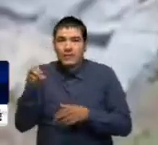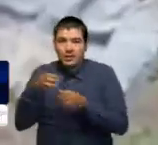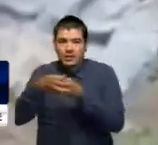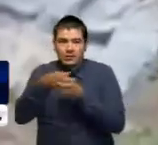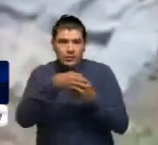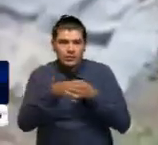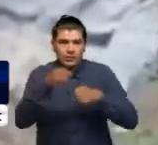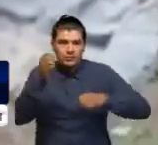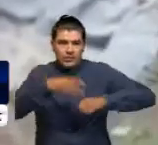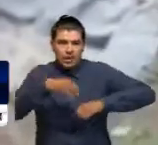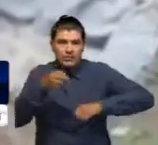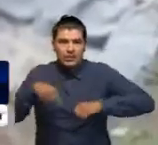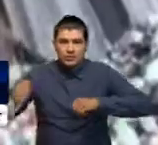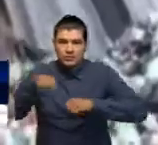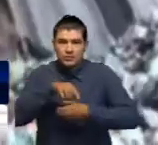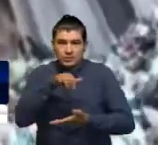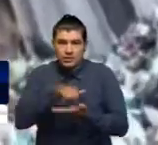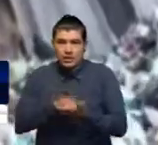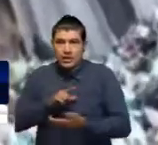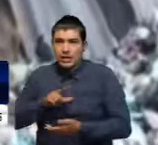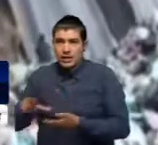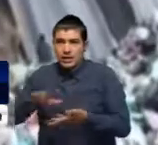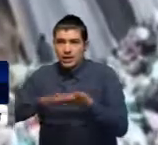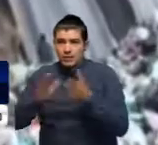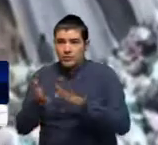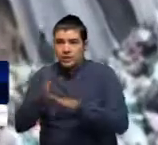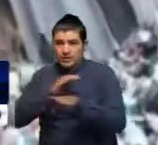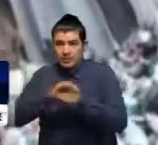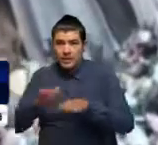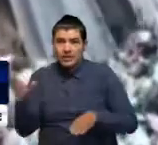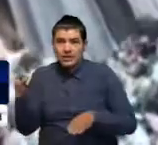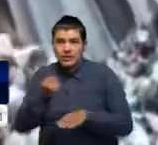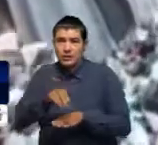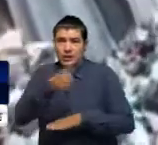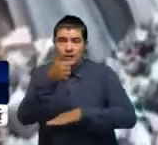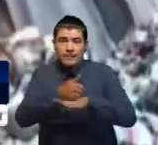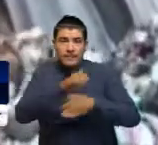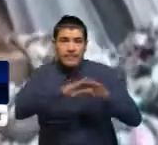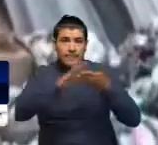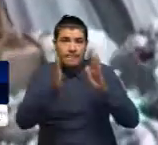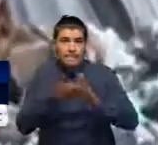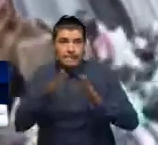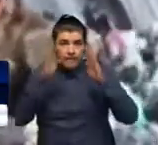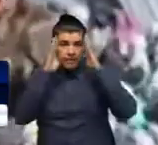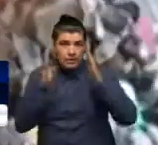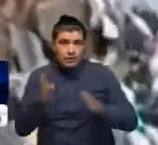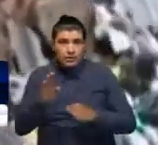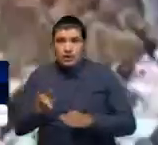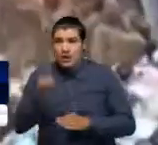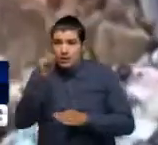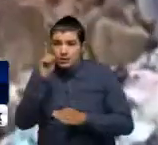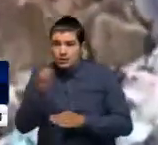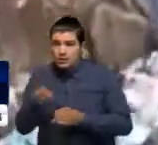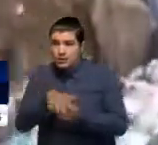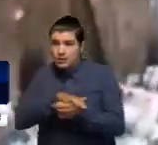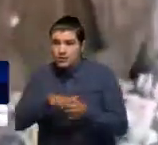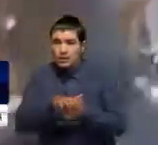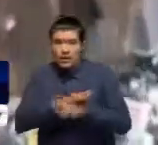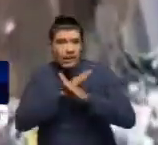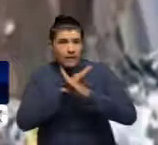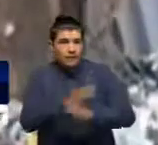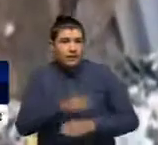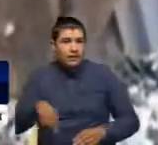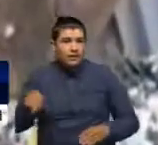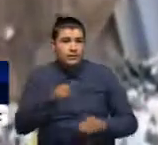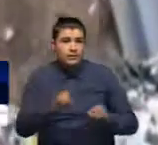municipios líderes de la comunidad invitan a las autoridades y a la misma ciudadanía a estar alerta ante esta situación y evitemos que